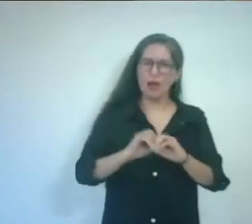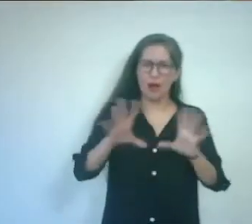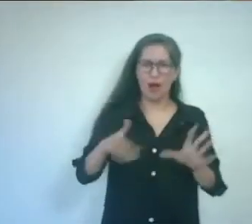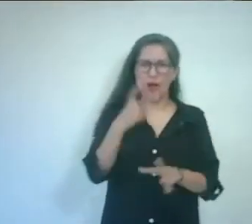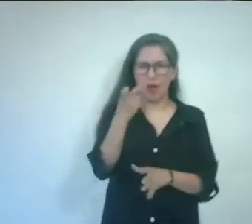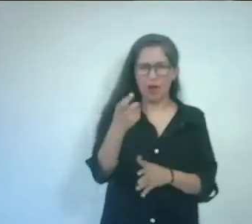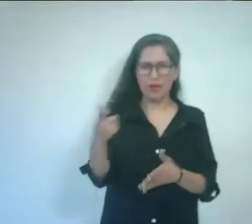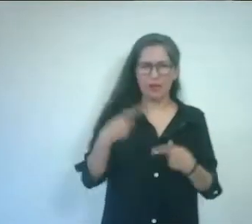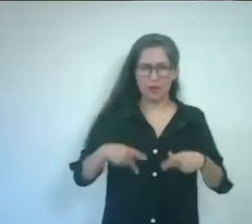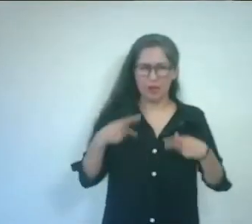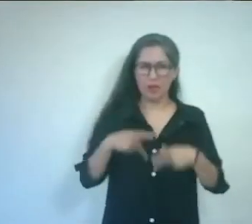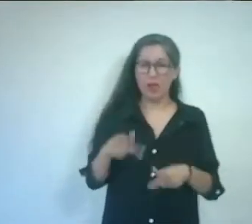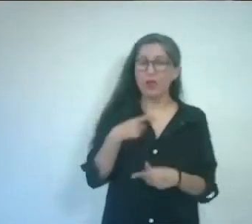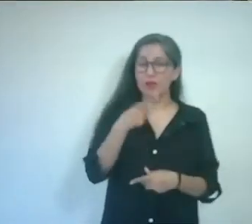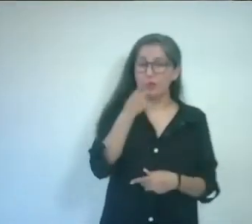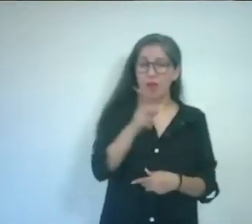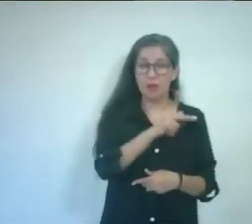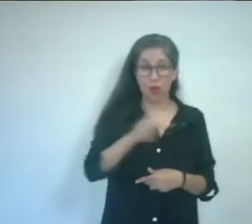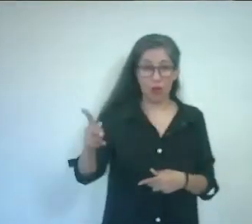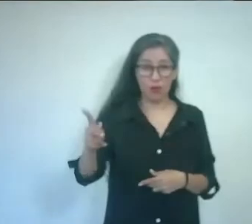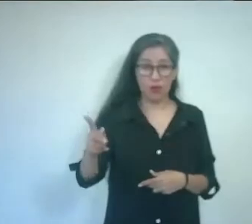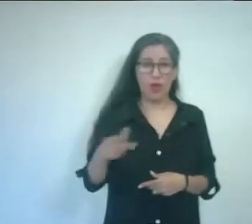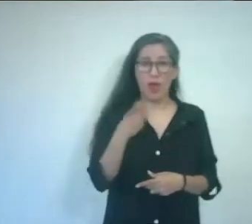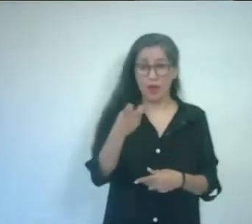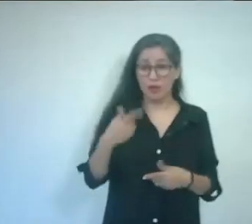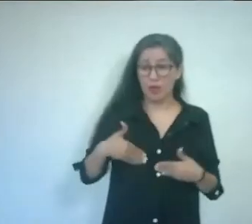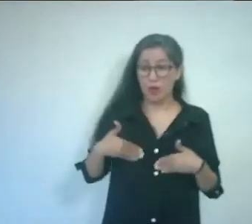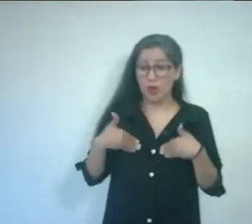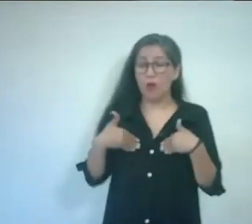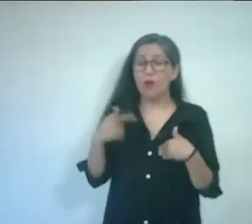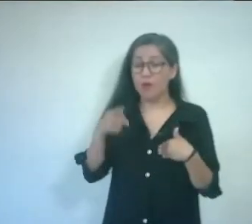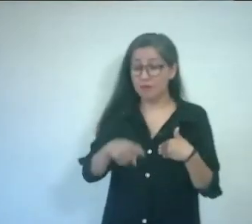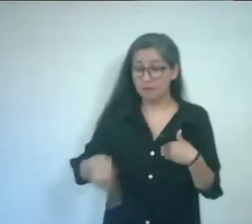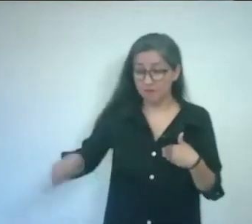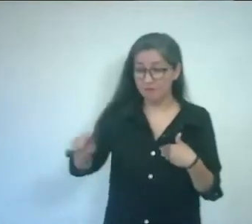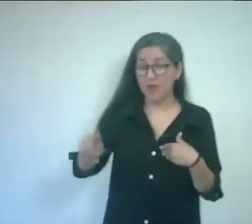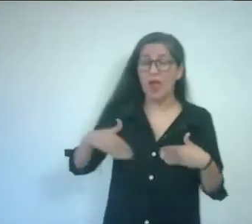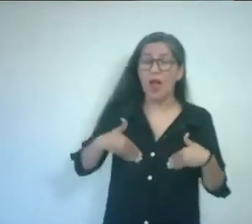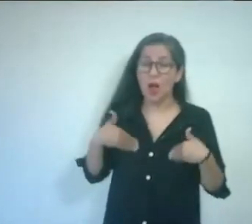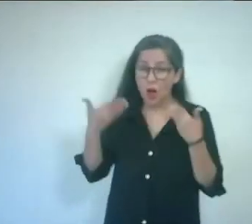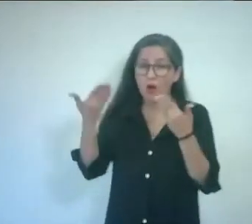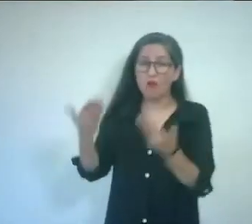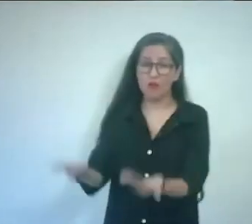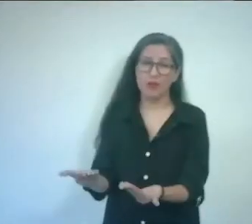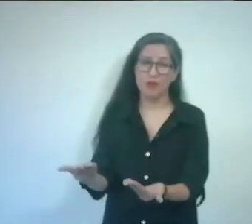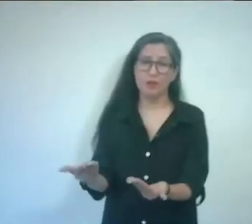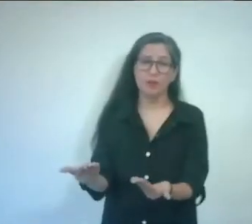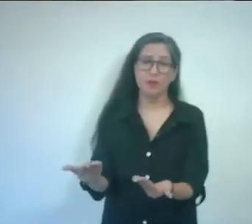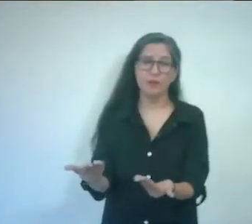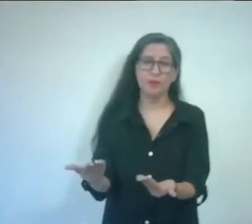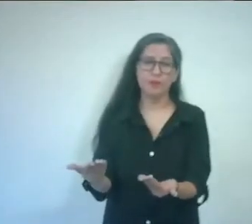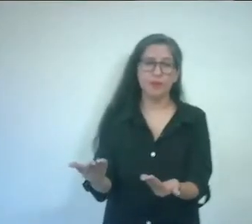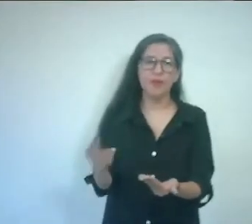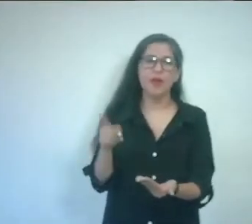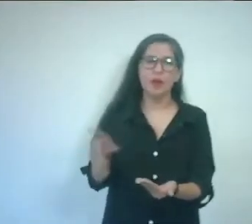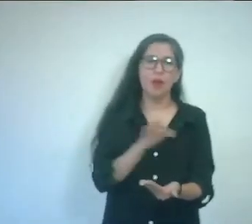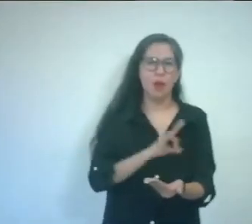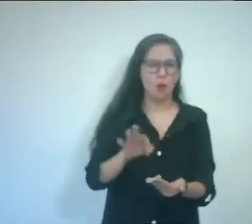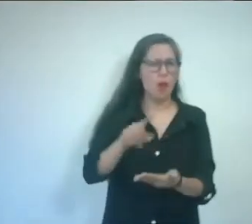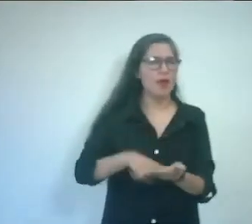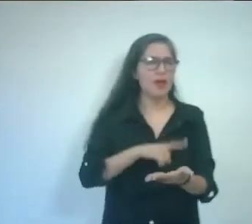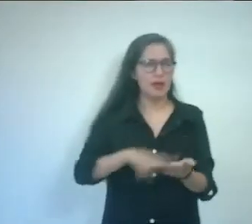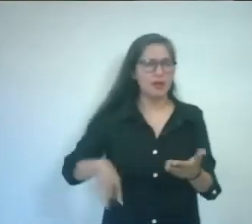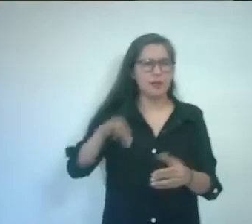vecinas, vecinos de todas, todos, en ellos depositamos desde luego nuestra confianza para que puedan recibir el voto y